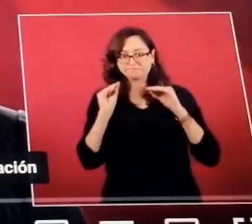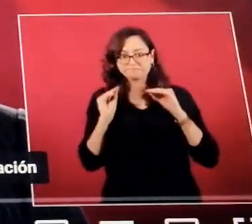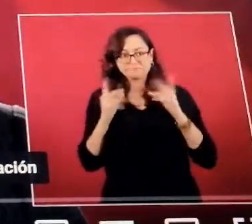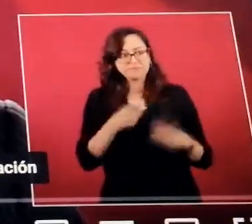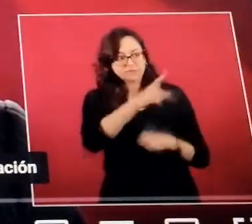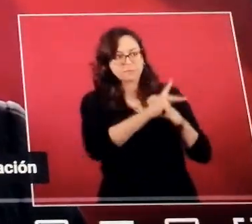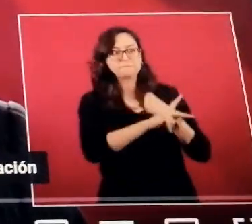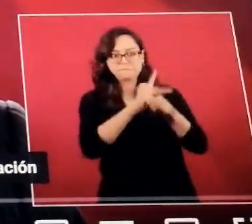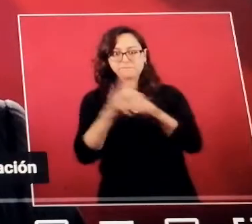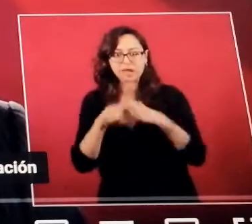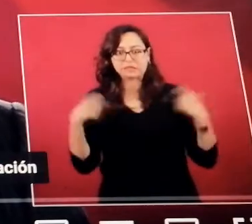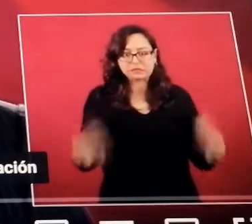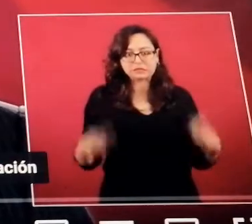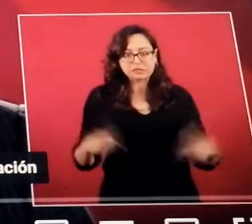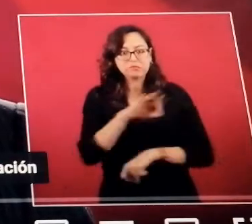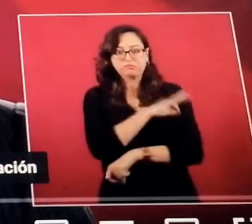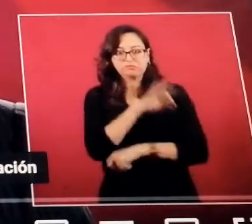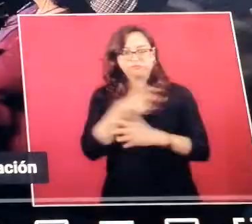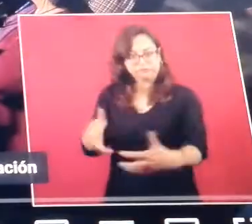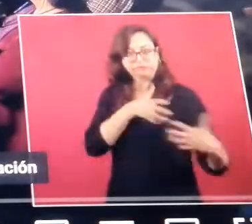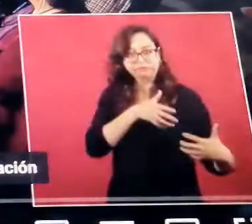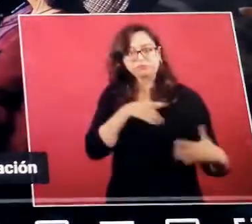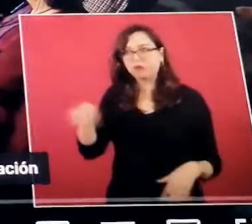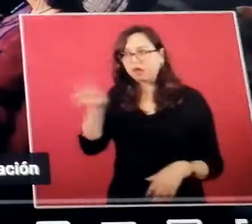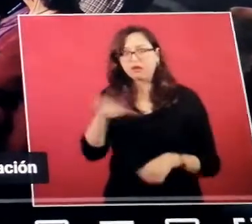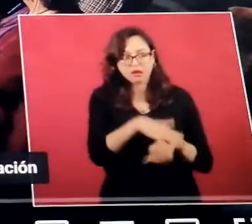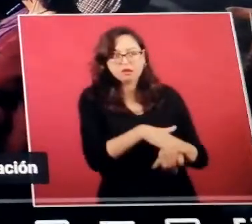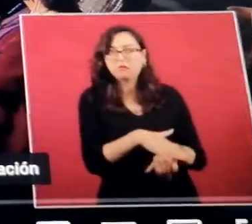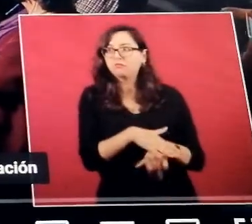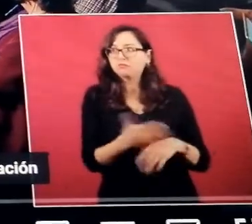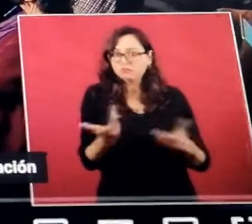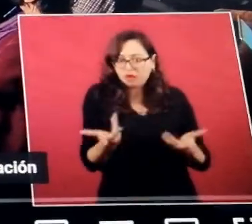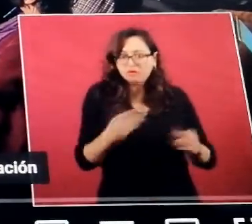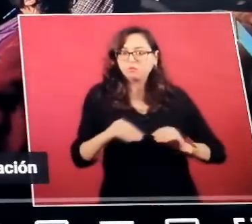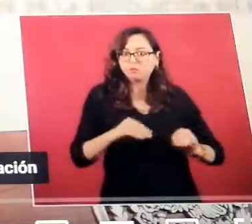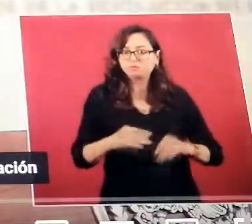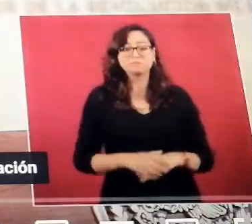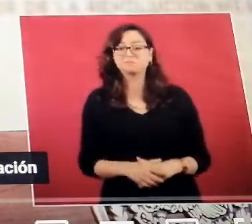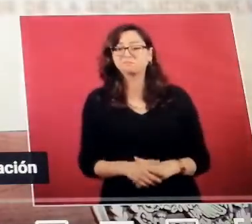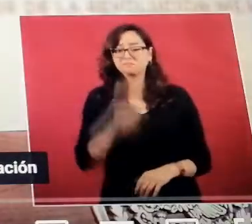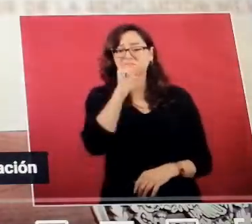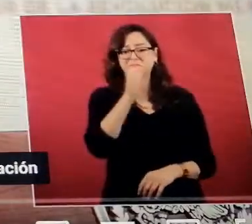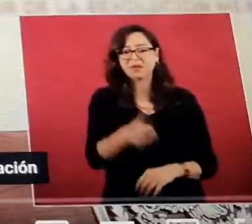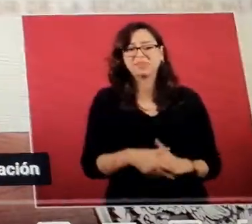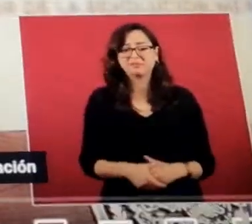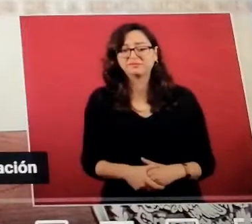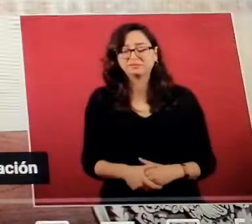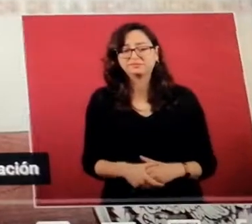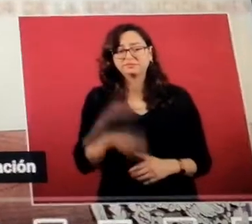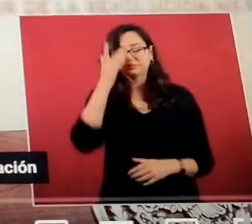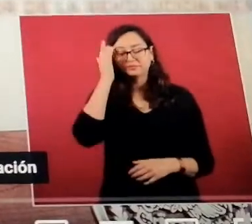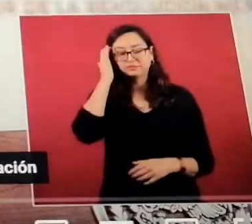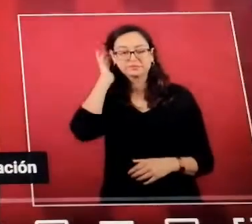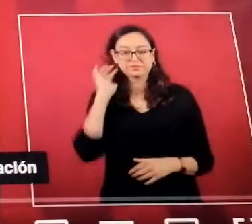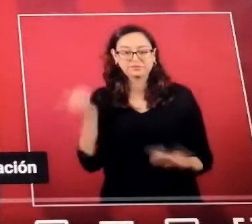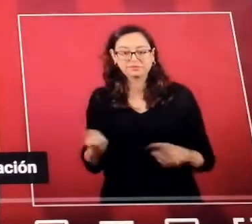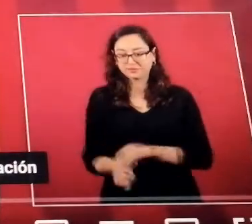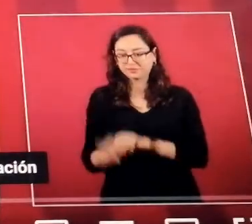denunciando el acaparamiento que hubo de las vacunas. Estamos hablando de la pandemia.